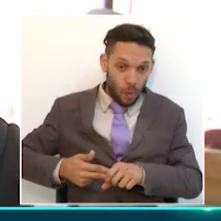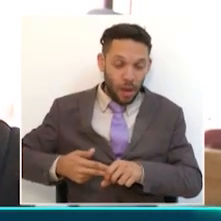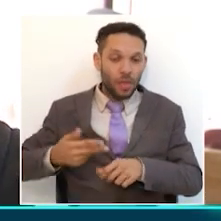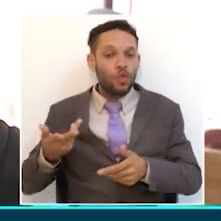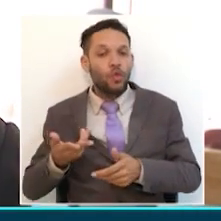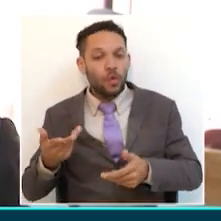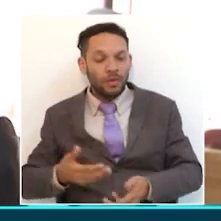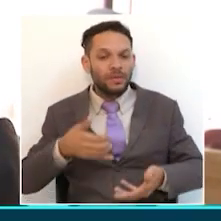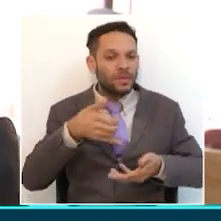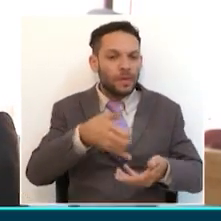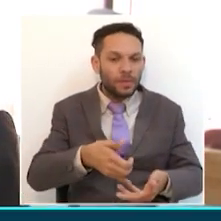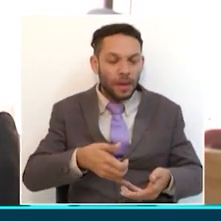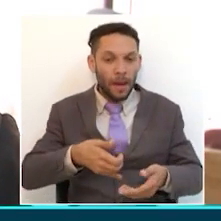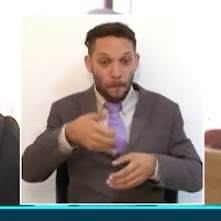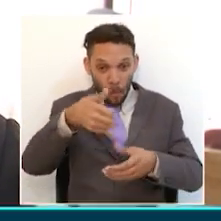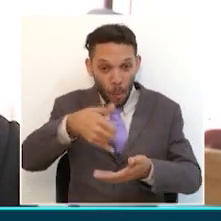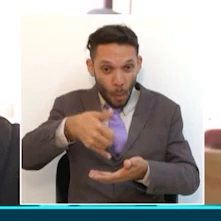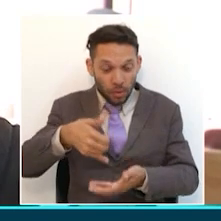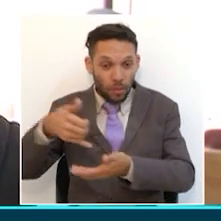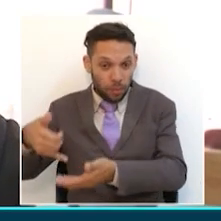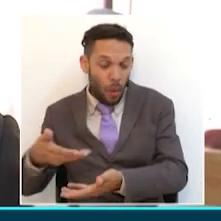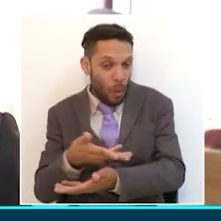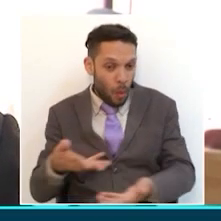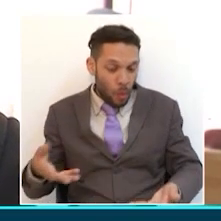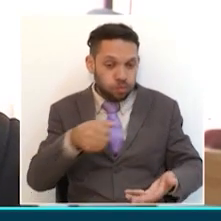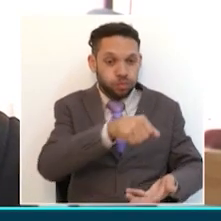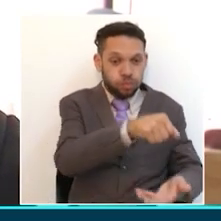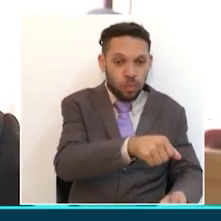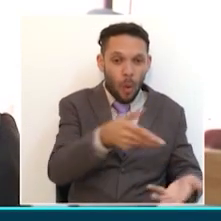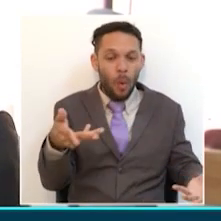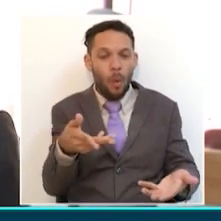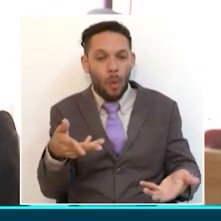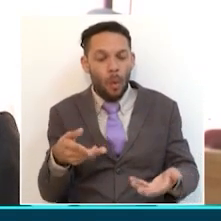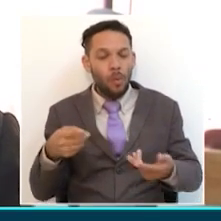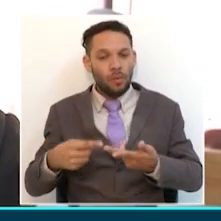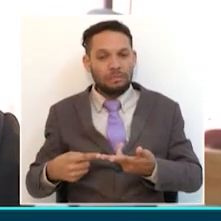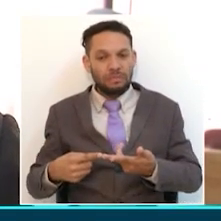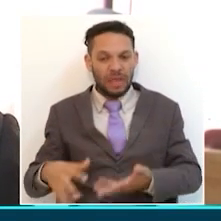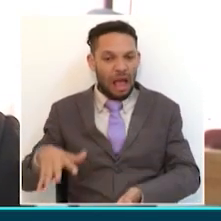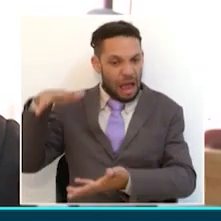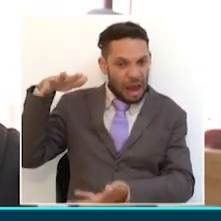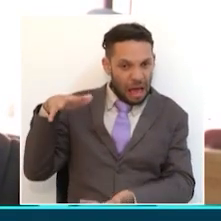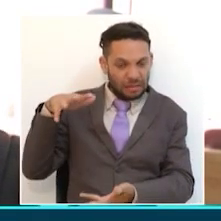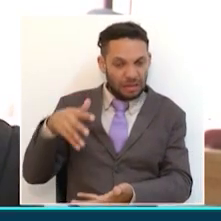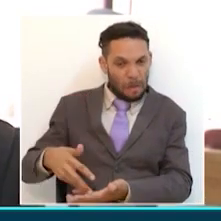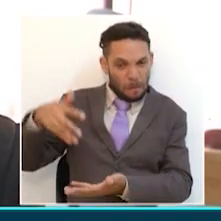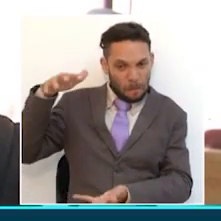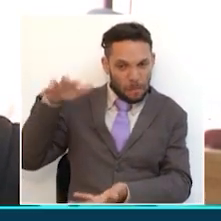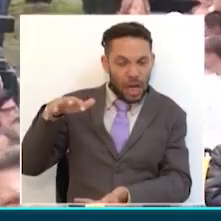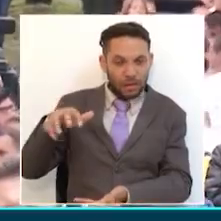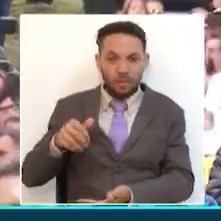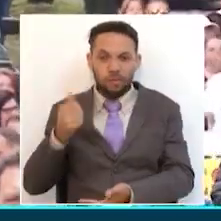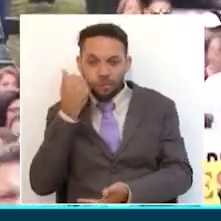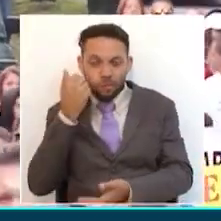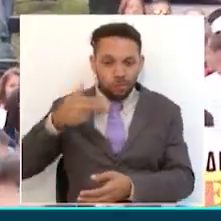combustibles líquidos en envases portátiles, llámense estos pimpinas, galones, botellas o bolsas